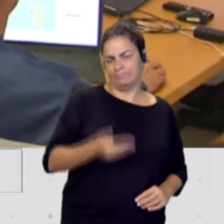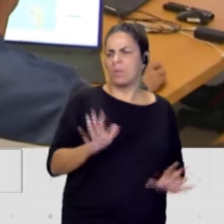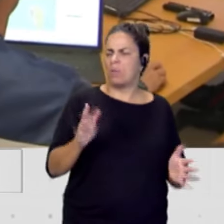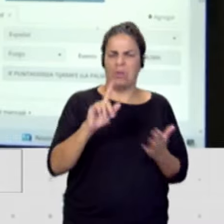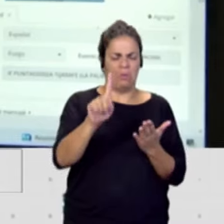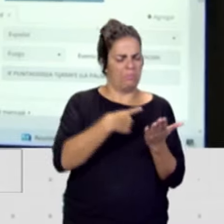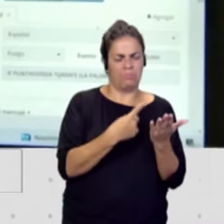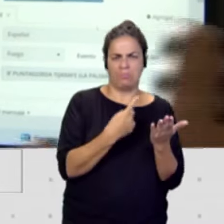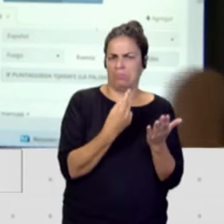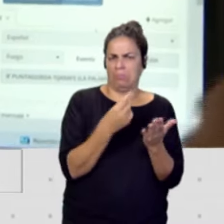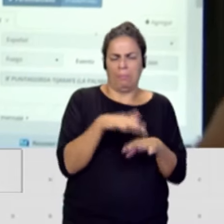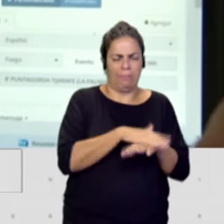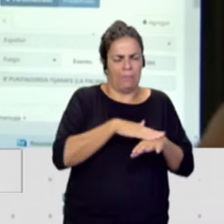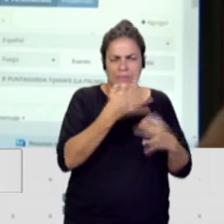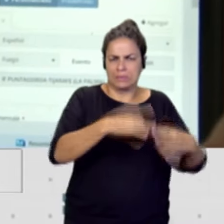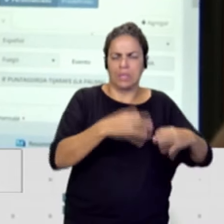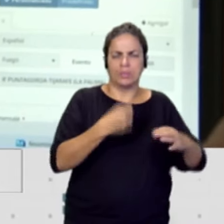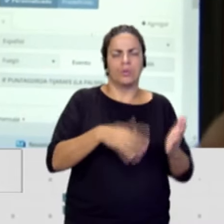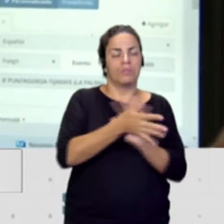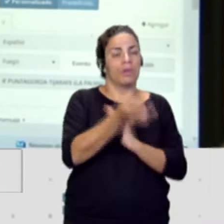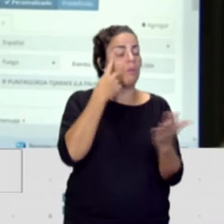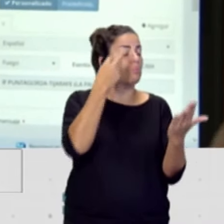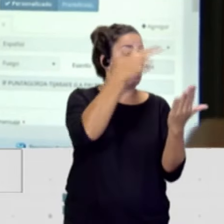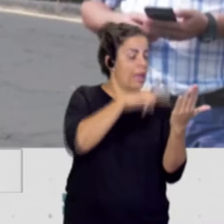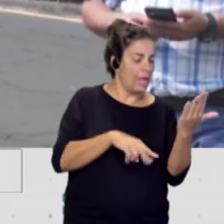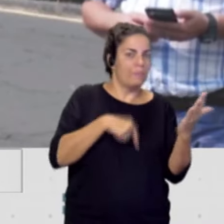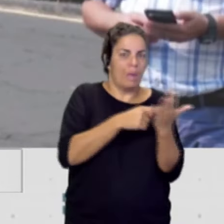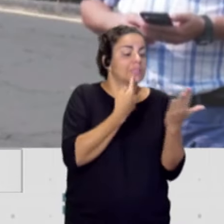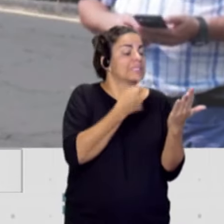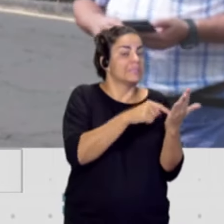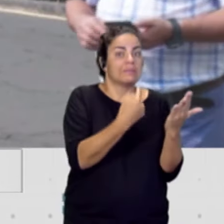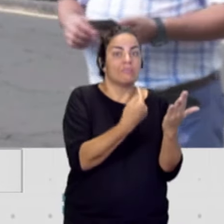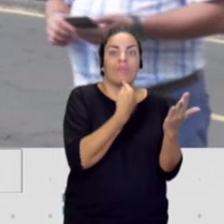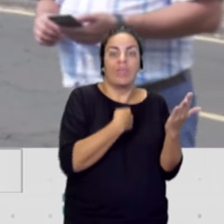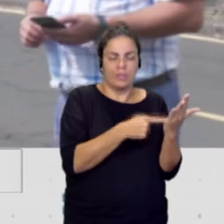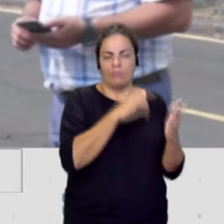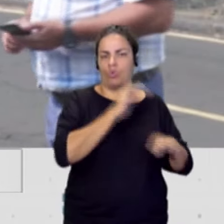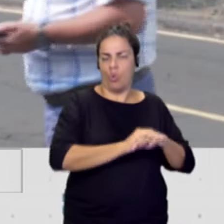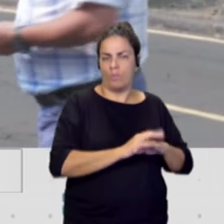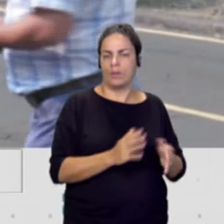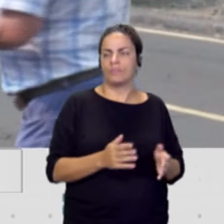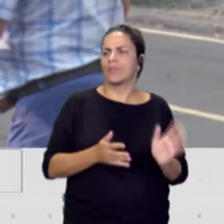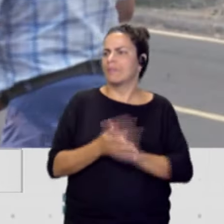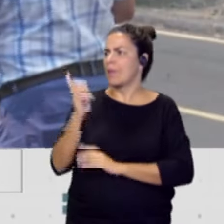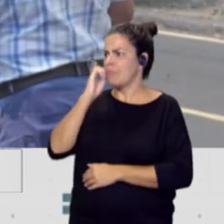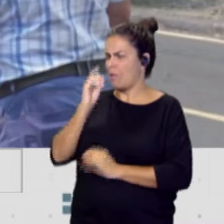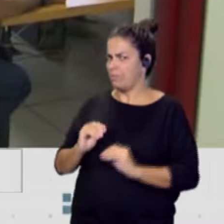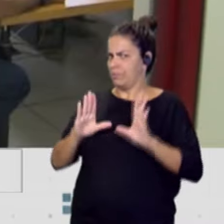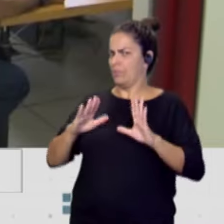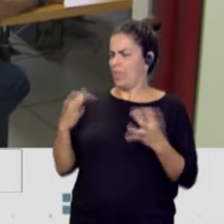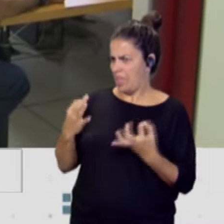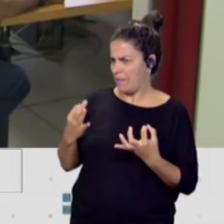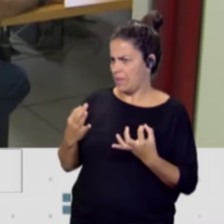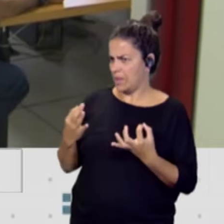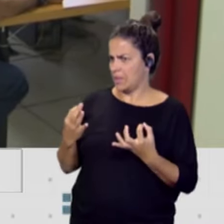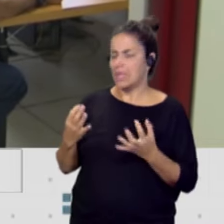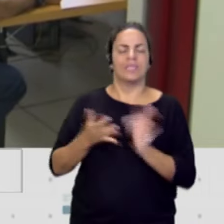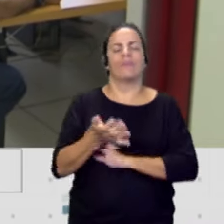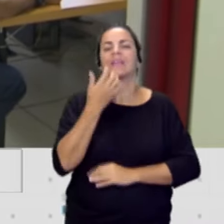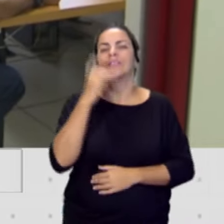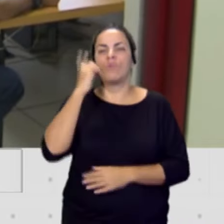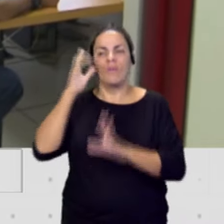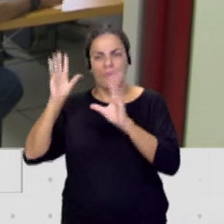y leer y ejecutar lo que allí se dice. ¿Y debemos tener el móvil encendido? Pues, ¿puede oírse si el móvil está